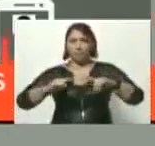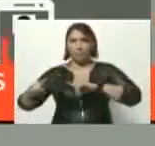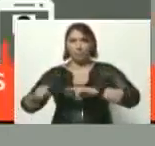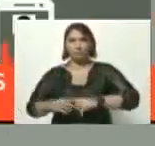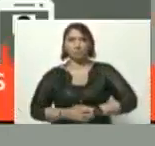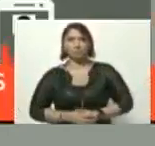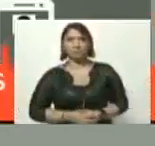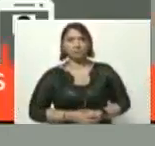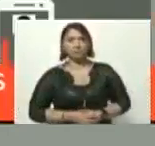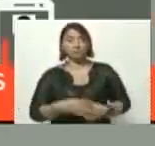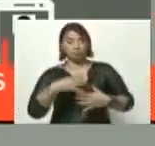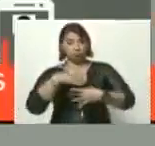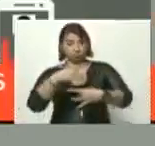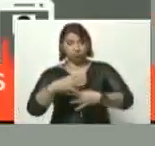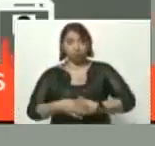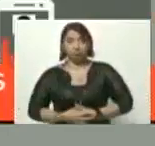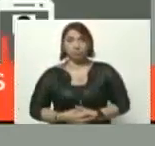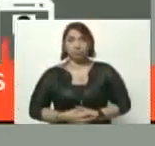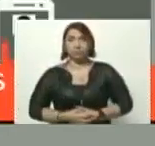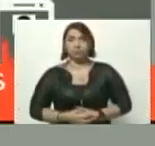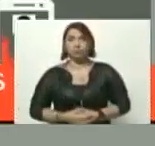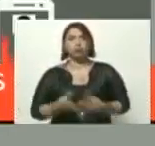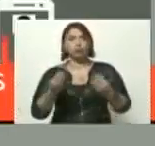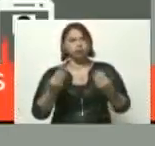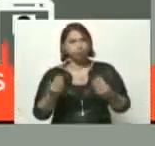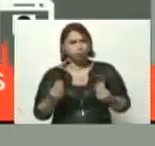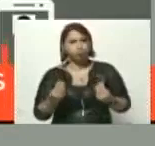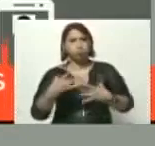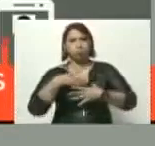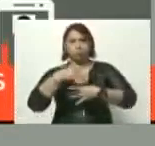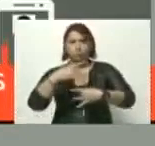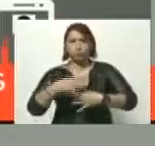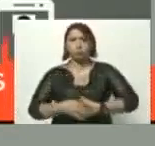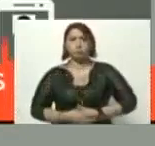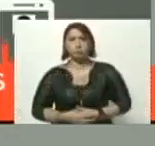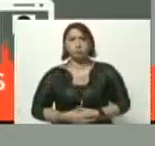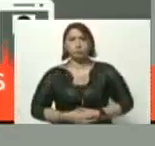Muy interesante, muy, pero muy interesante,